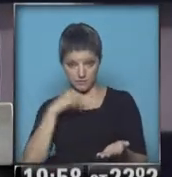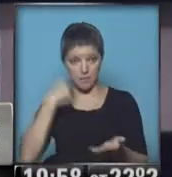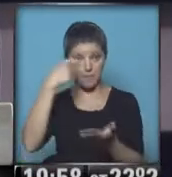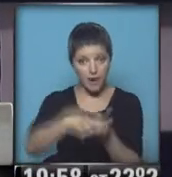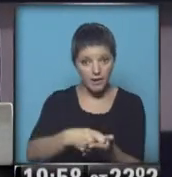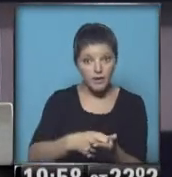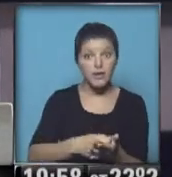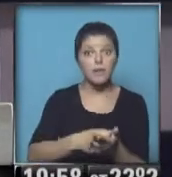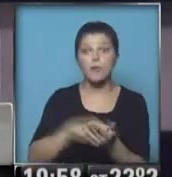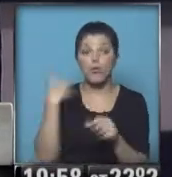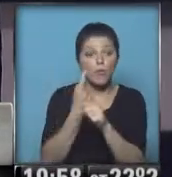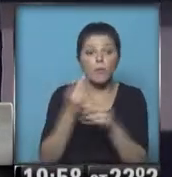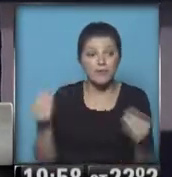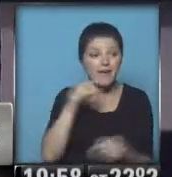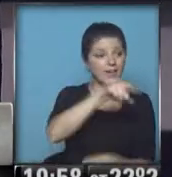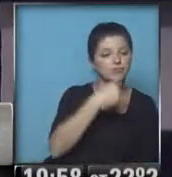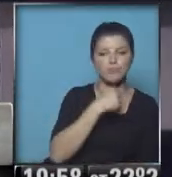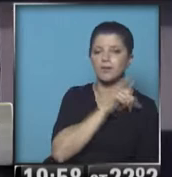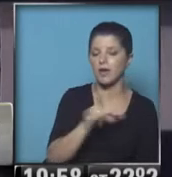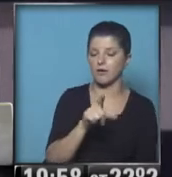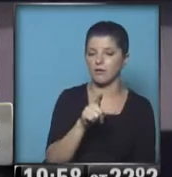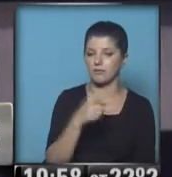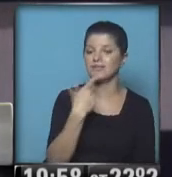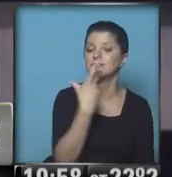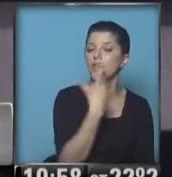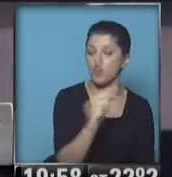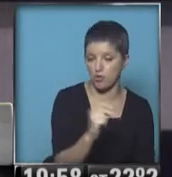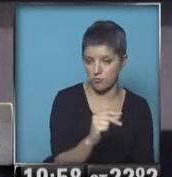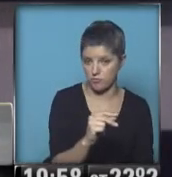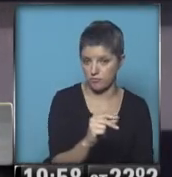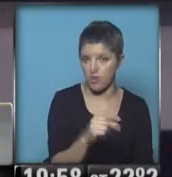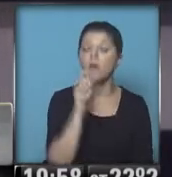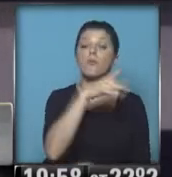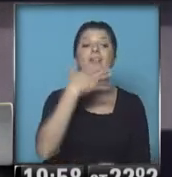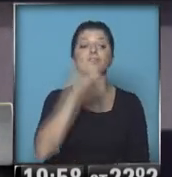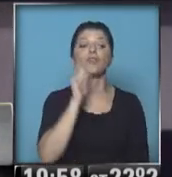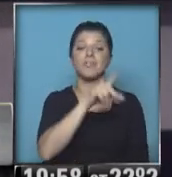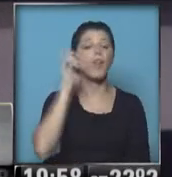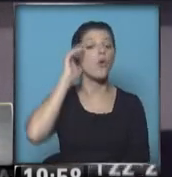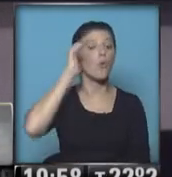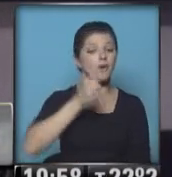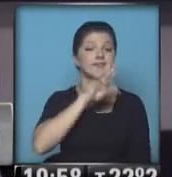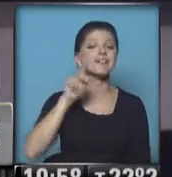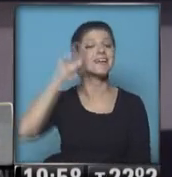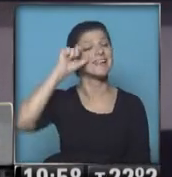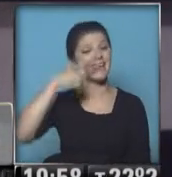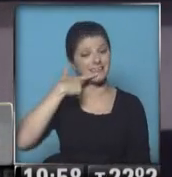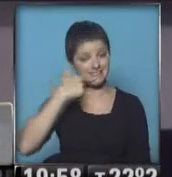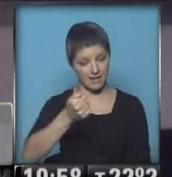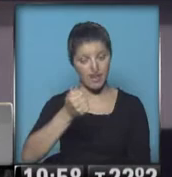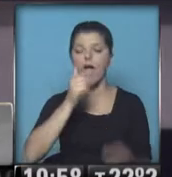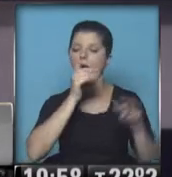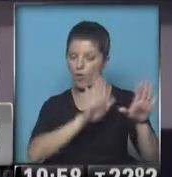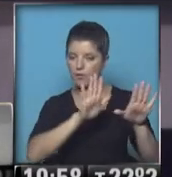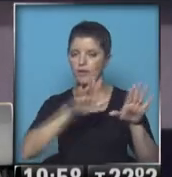porque se lo impide la decisión, en este caso, del juez Tomás Griesa. Desde el punto de vista de la definición